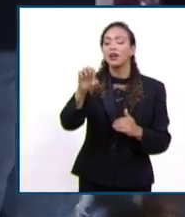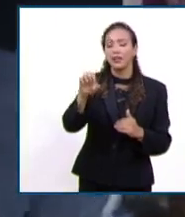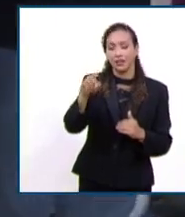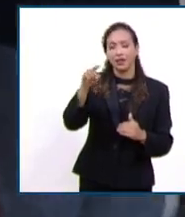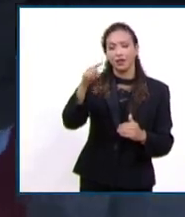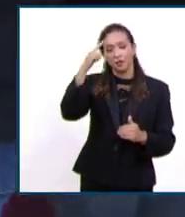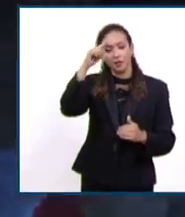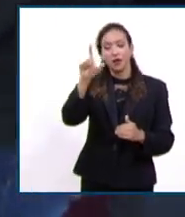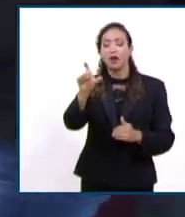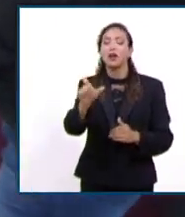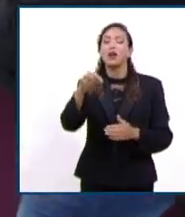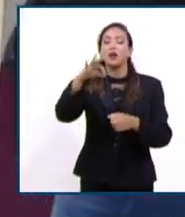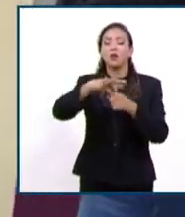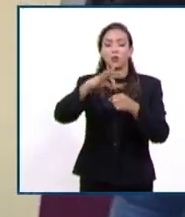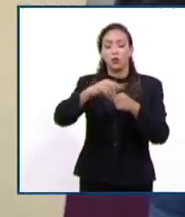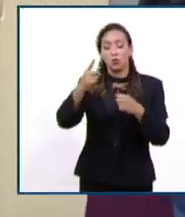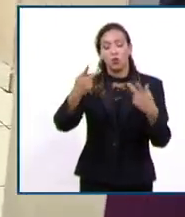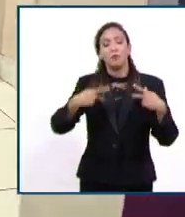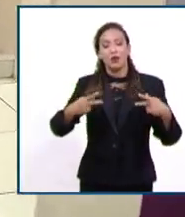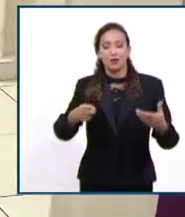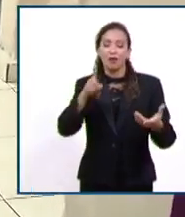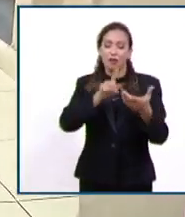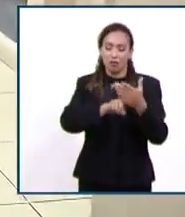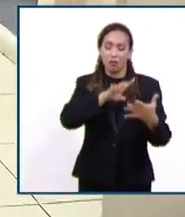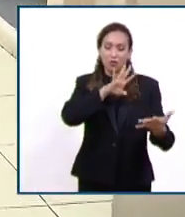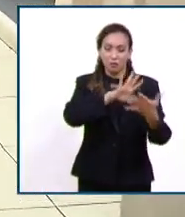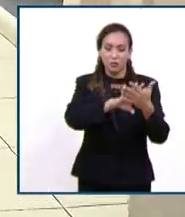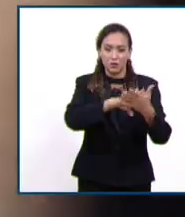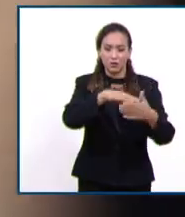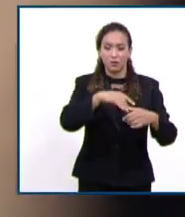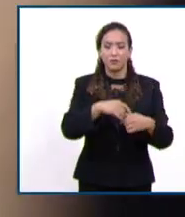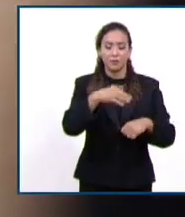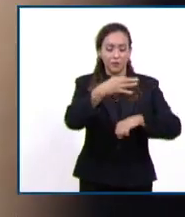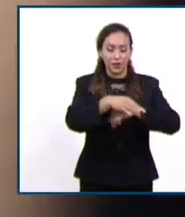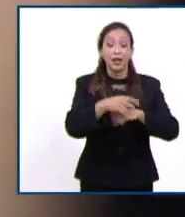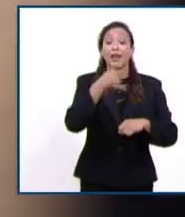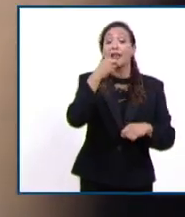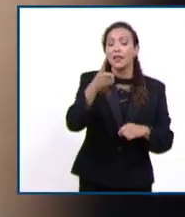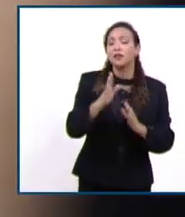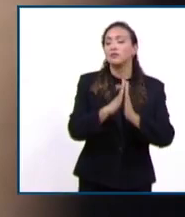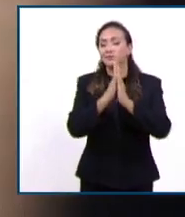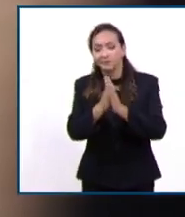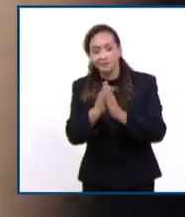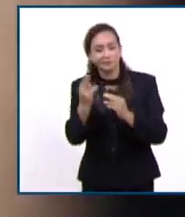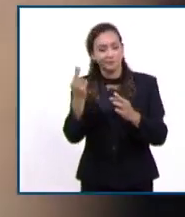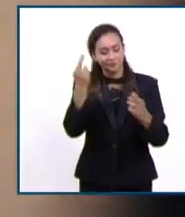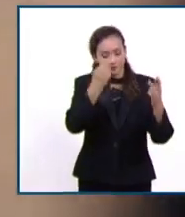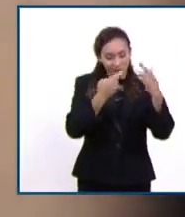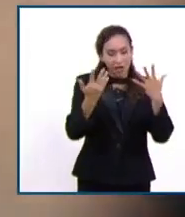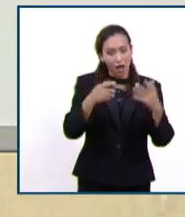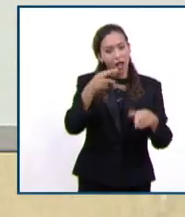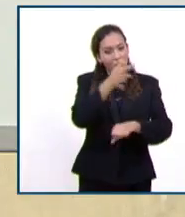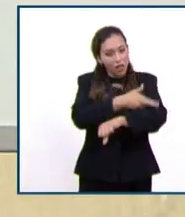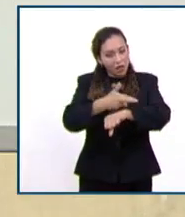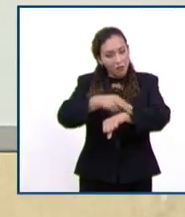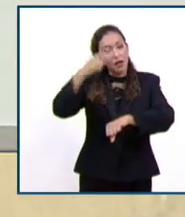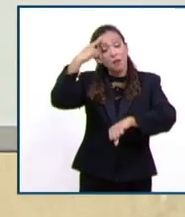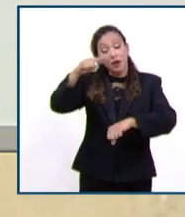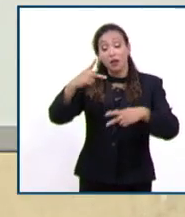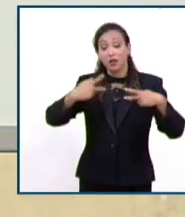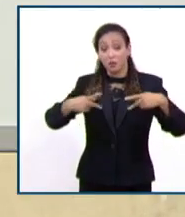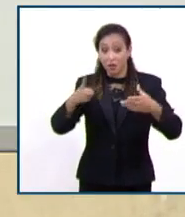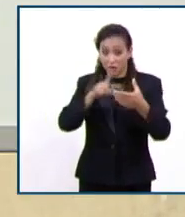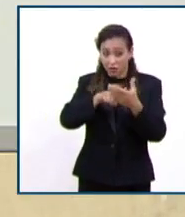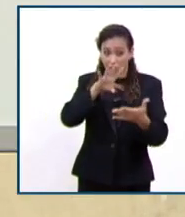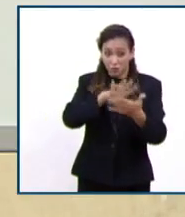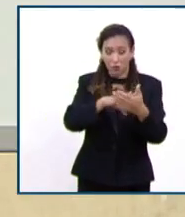con fotografía a una persona en prisión preventiva y le pidió emitir los lineamientos necesarios para garantizar la accesibilidad